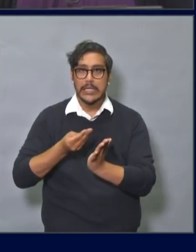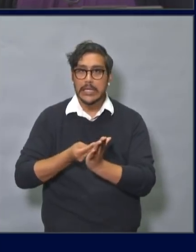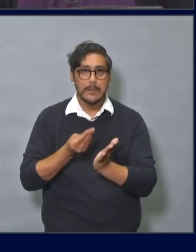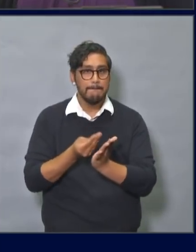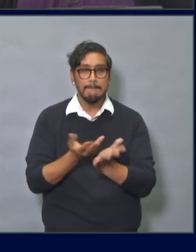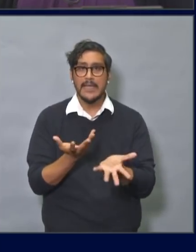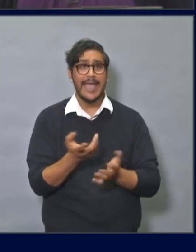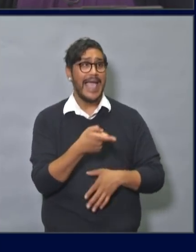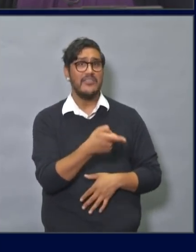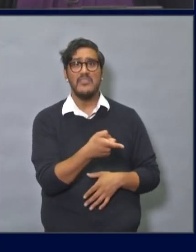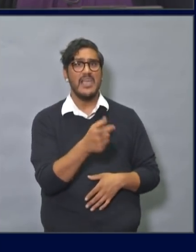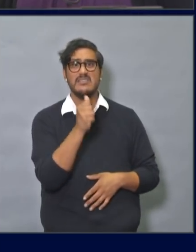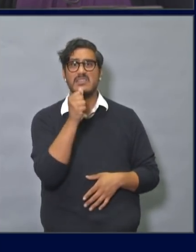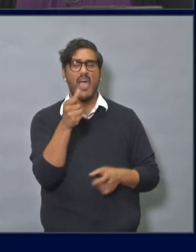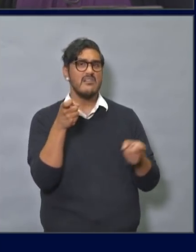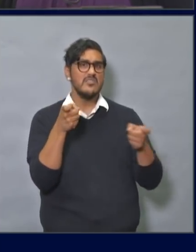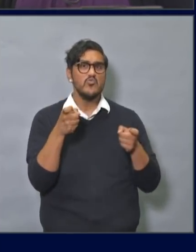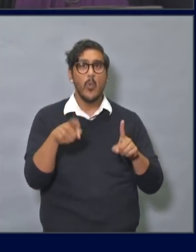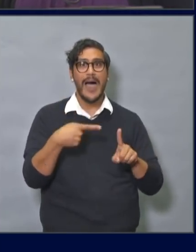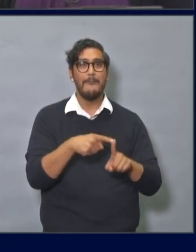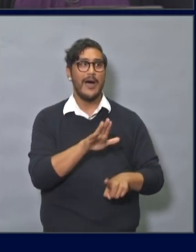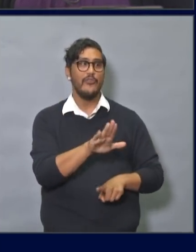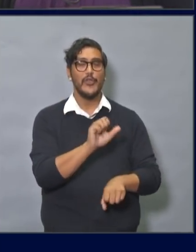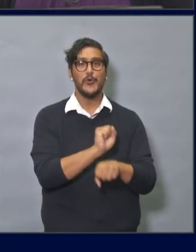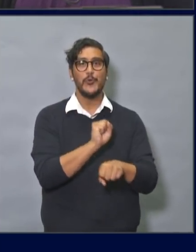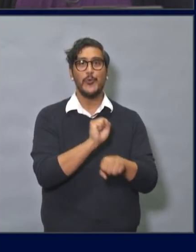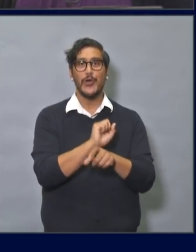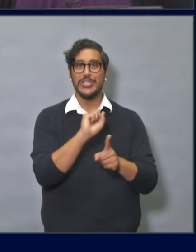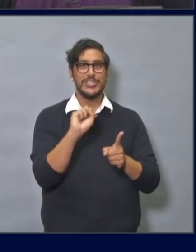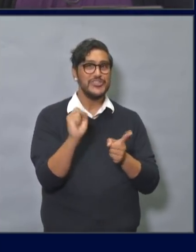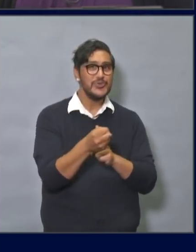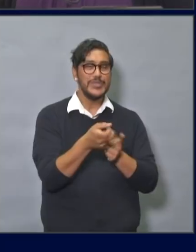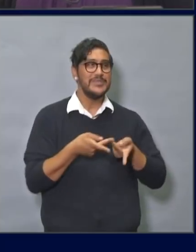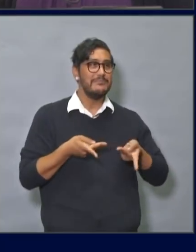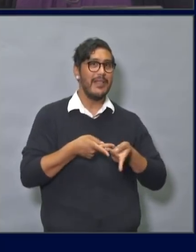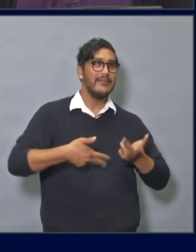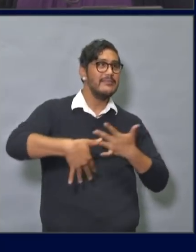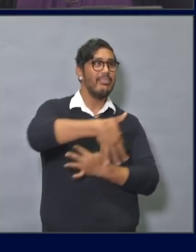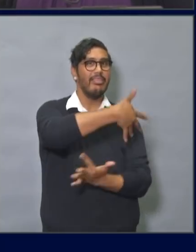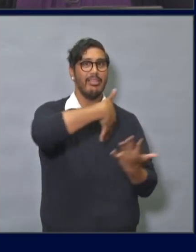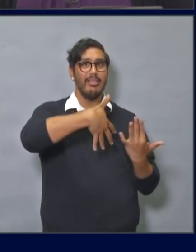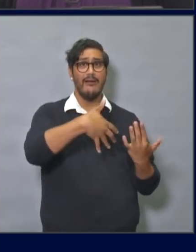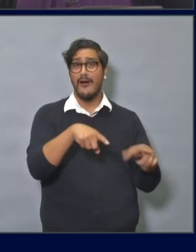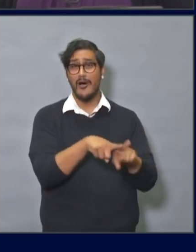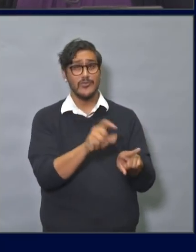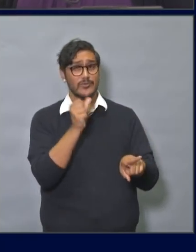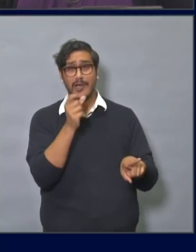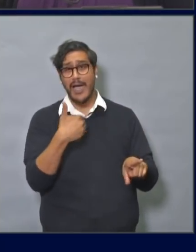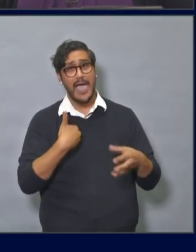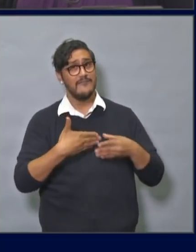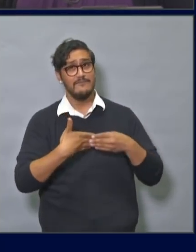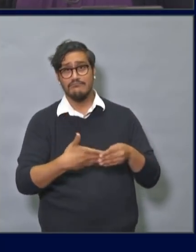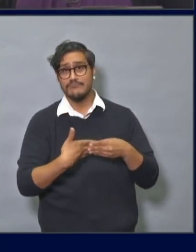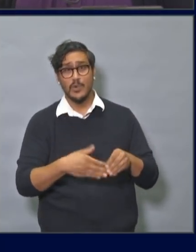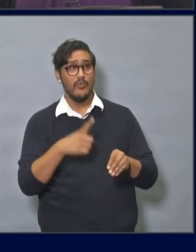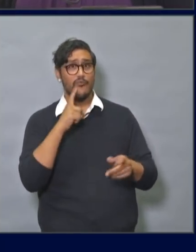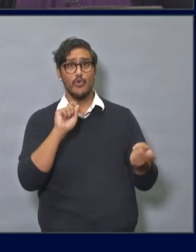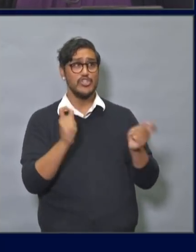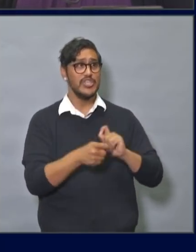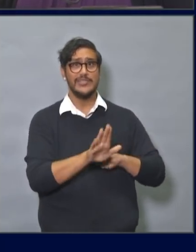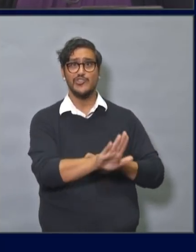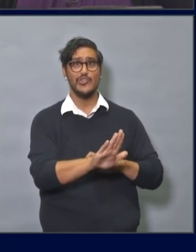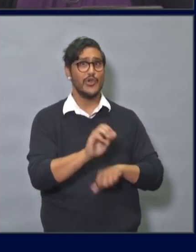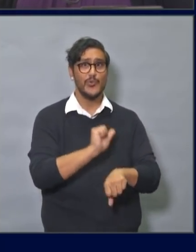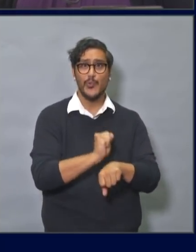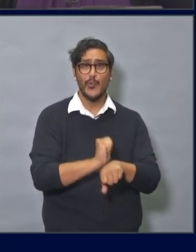poco control sobre sus condiciones de trabajo y poca flexibilidad para cambiar sus obligaciones laborales de